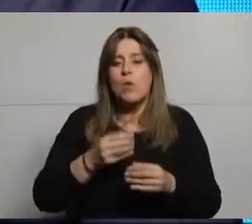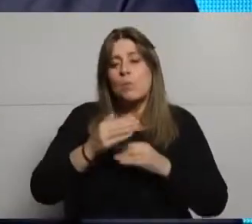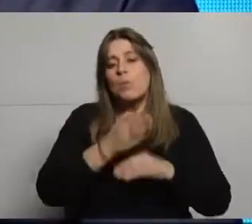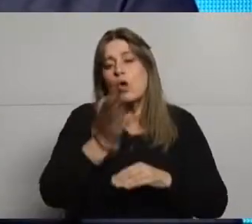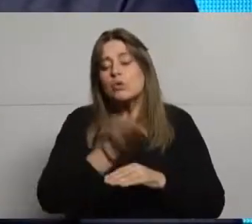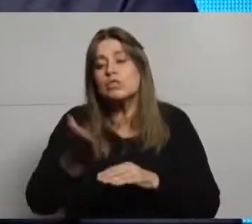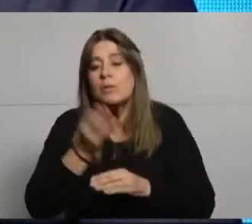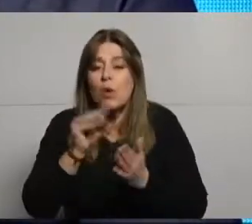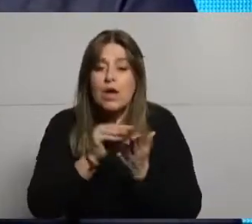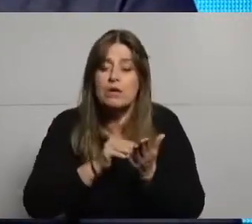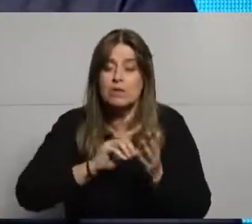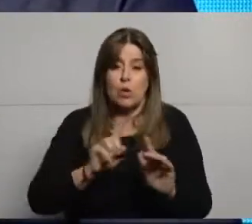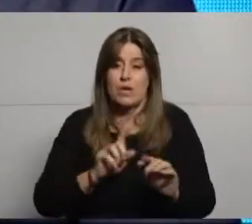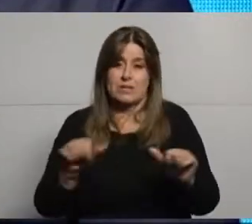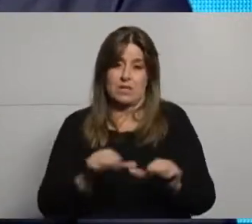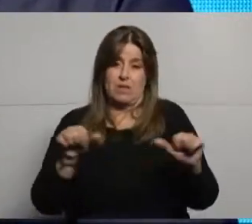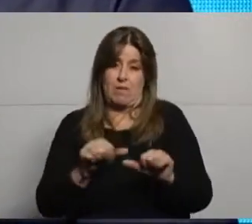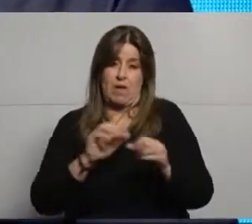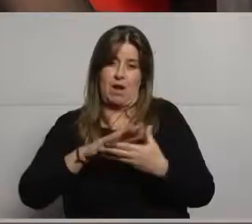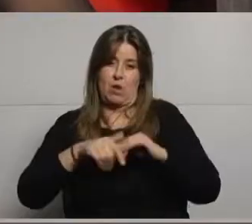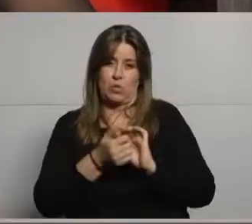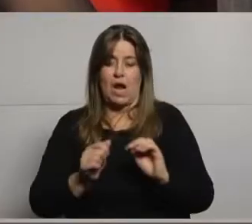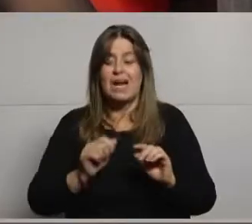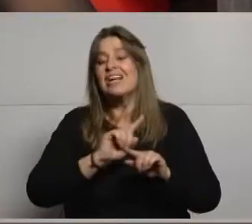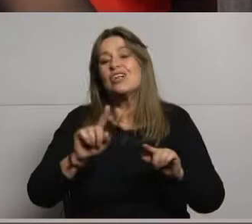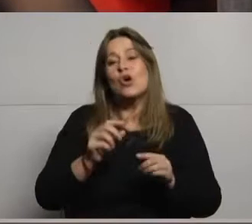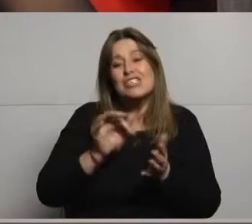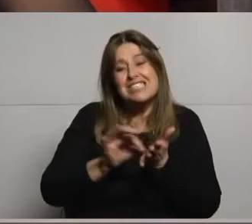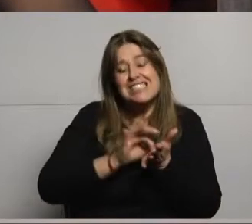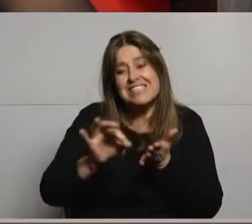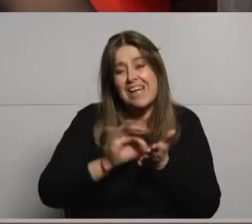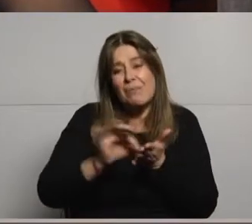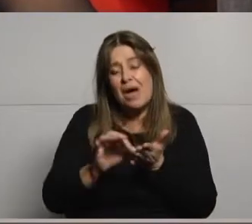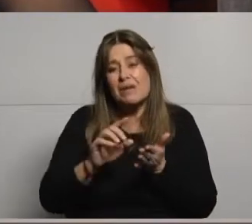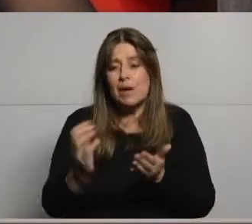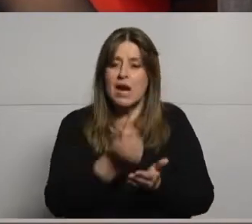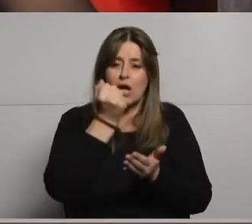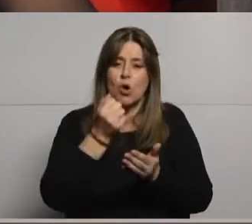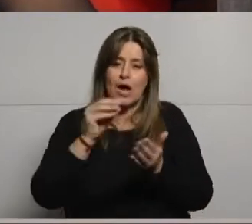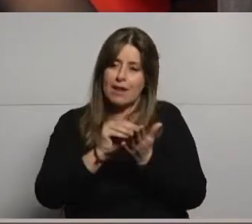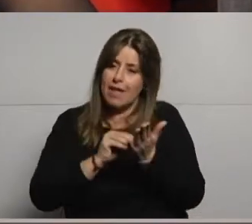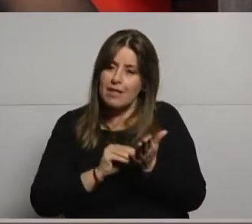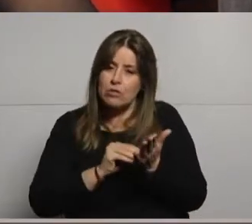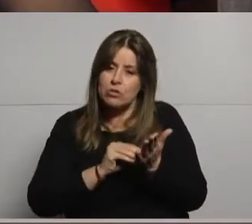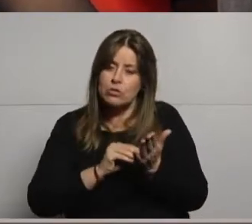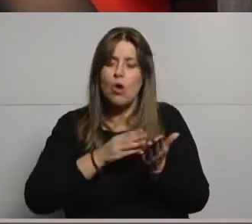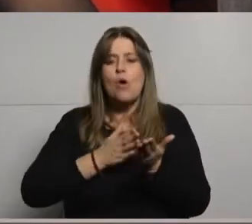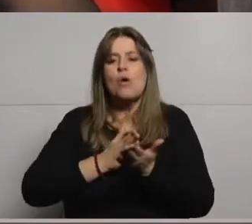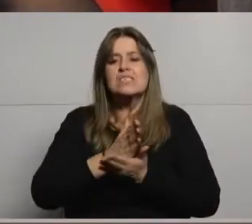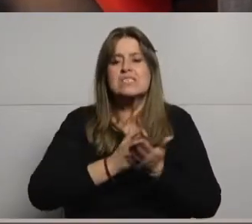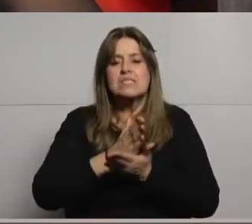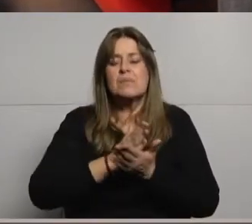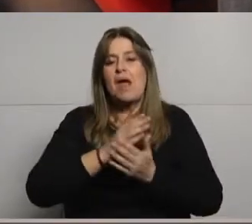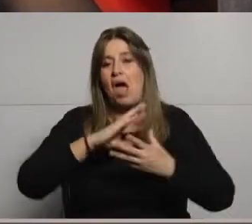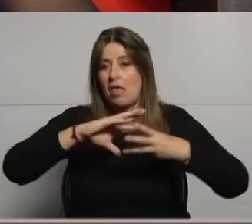producimos datos no es una actividad neutral. Los sistemas que tenemos para recoger datos no siempre son, digamos, los más adecuados